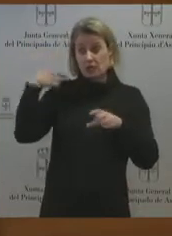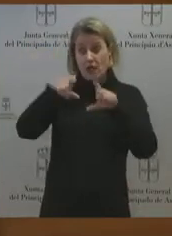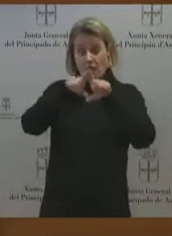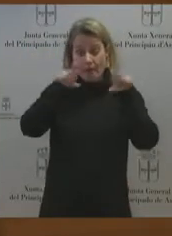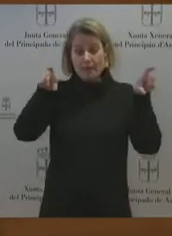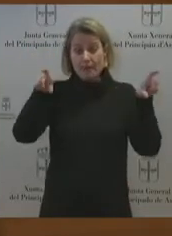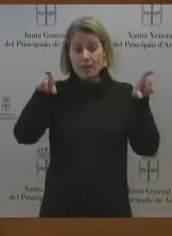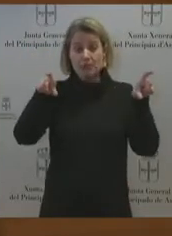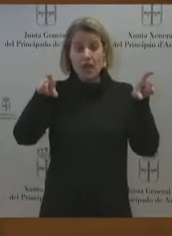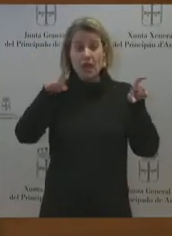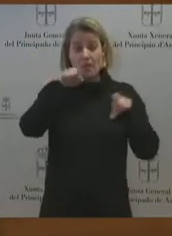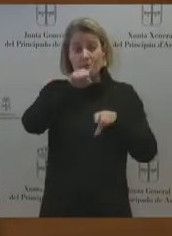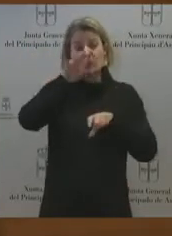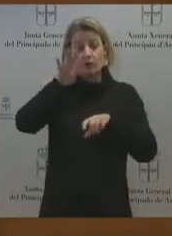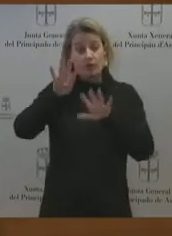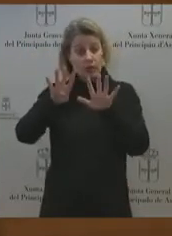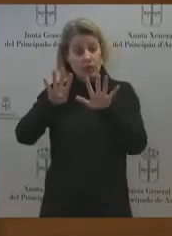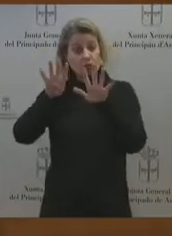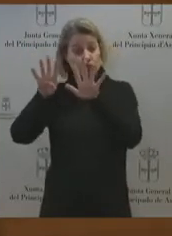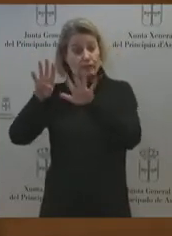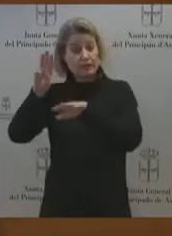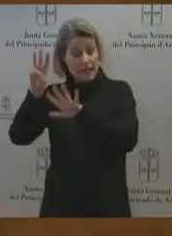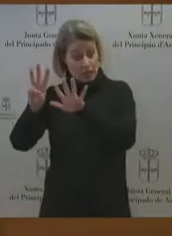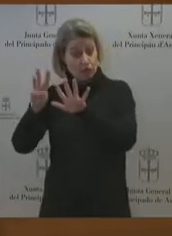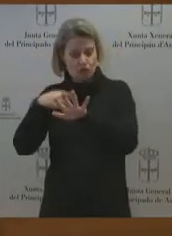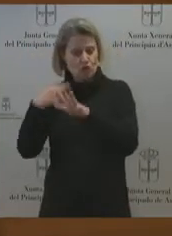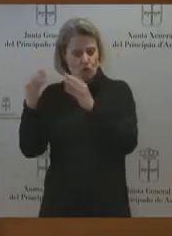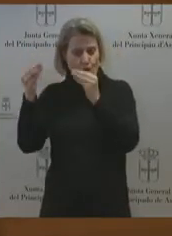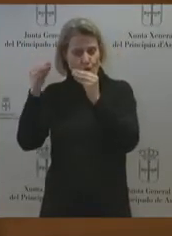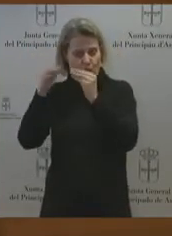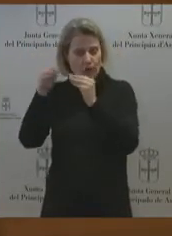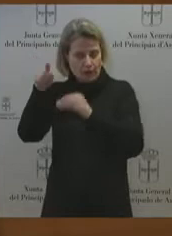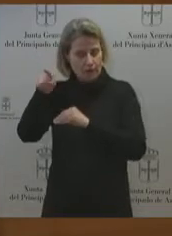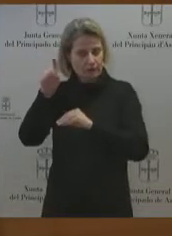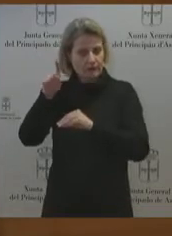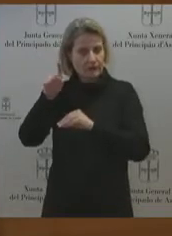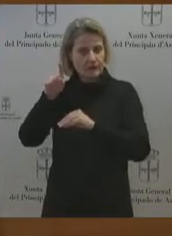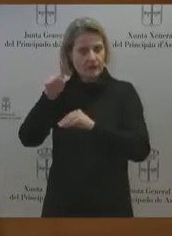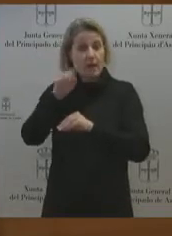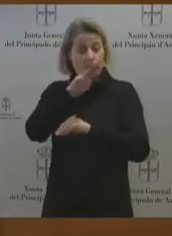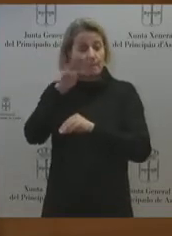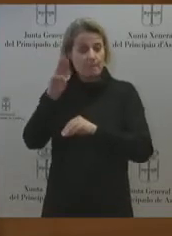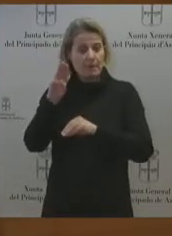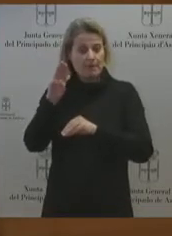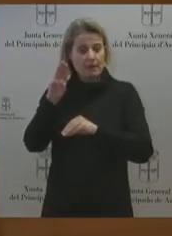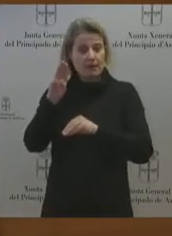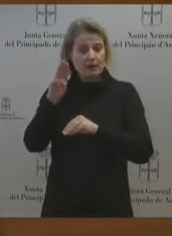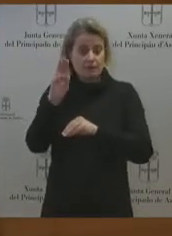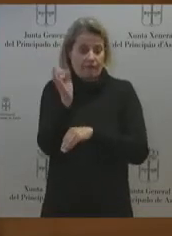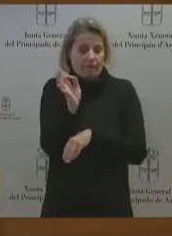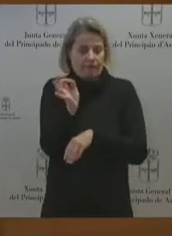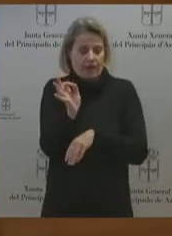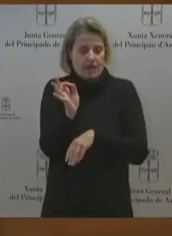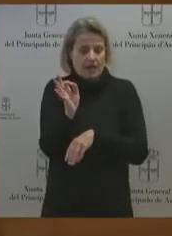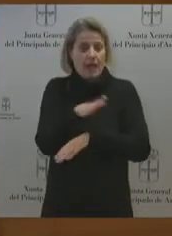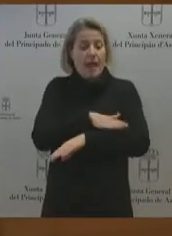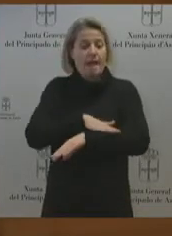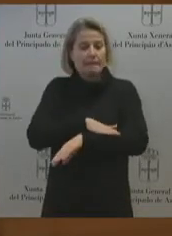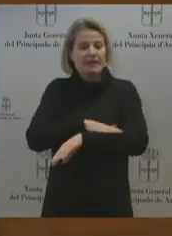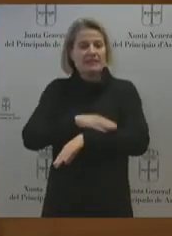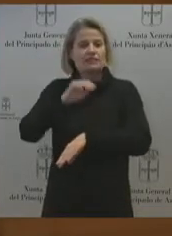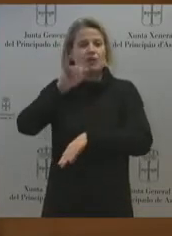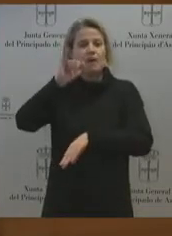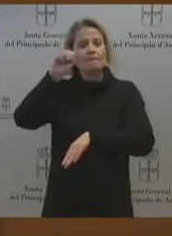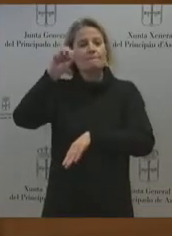en eso estoy de acuerdo con usted, señor consejero, el Partido Popular, el ministro en aquel momento, Josep Piqué, decide que hay que privatizar una empresa